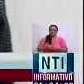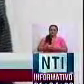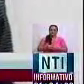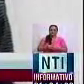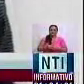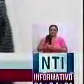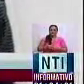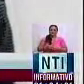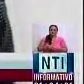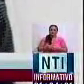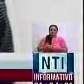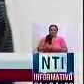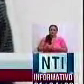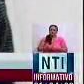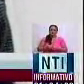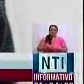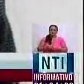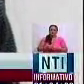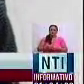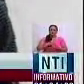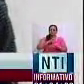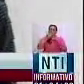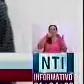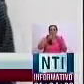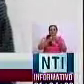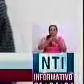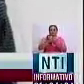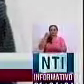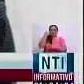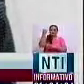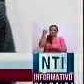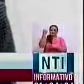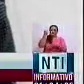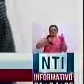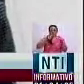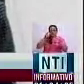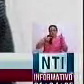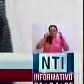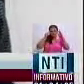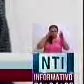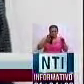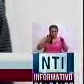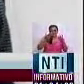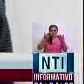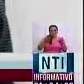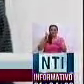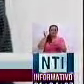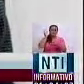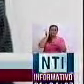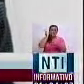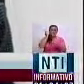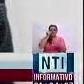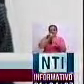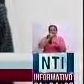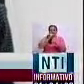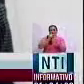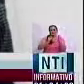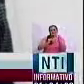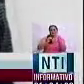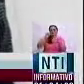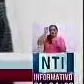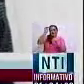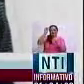La discusión por la igualdad de la mujer en términos de derechos humanos y su correspondiente acceso a la igualdad de oportunidades no puede